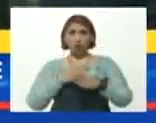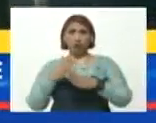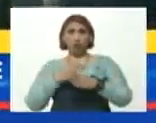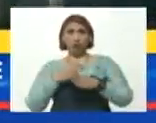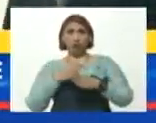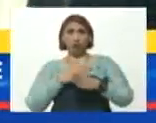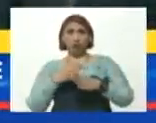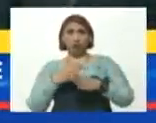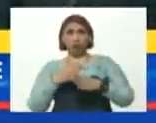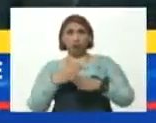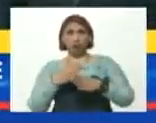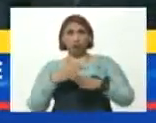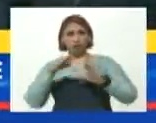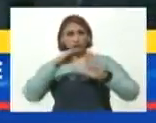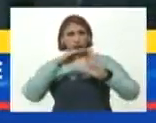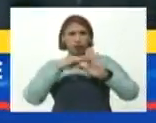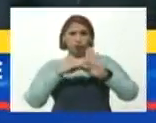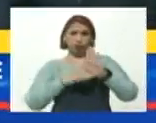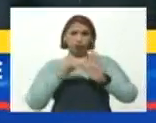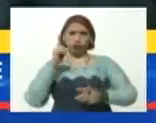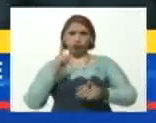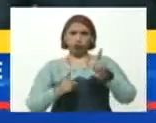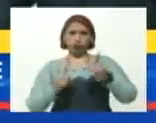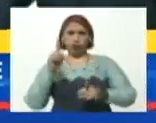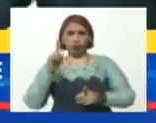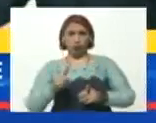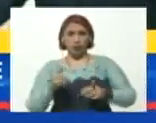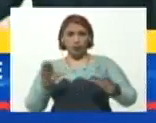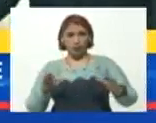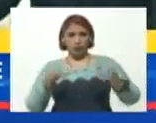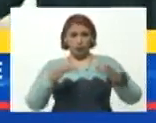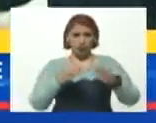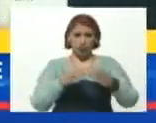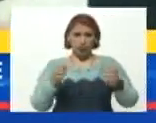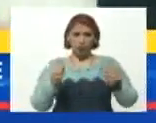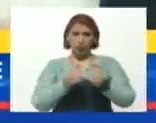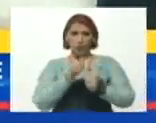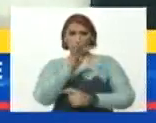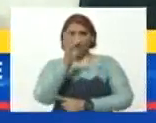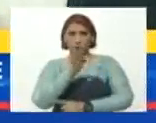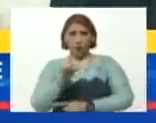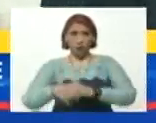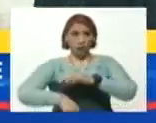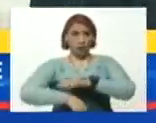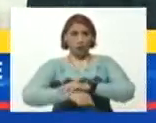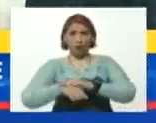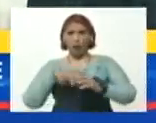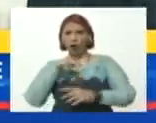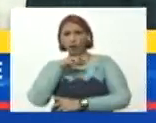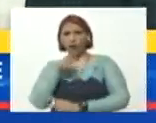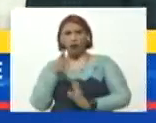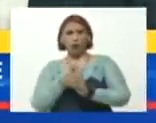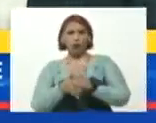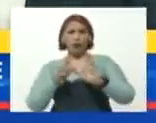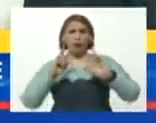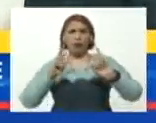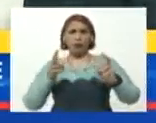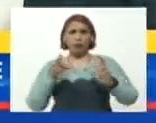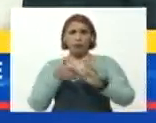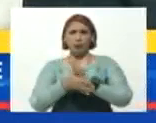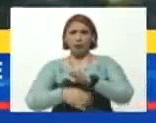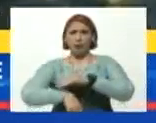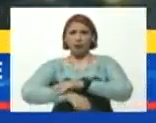bueno, criterios. Él ha venido a reunirse con la Federación de Fútbol a hablar temas del